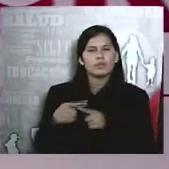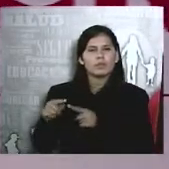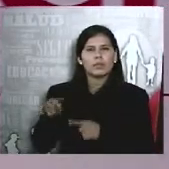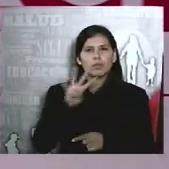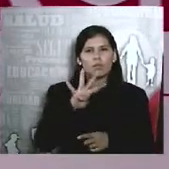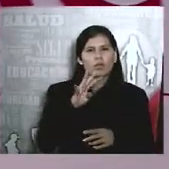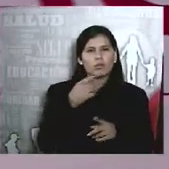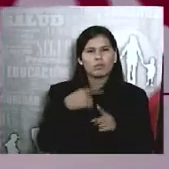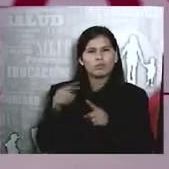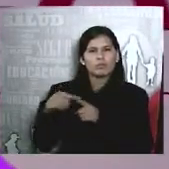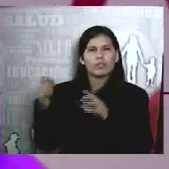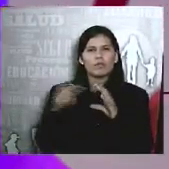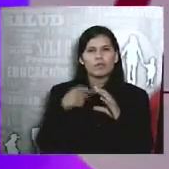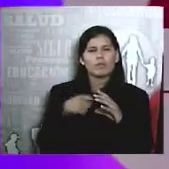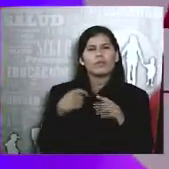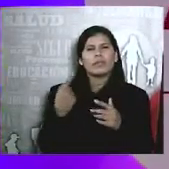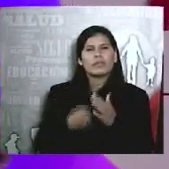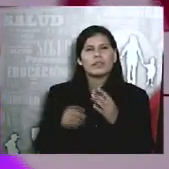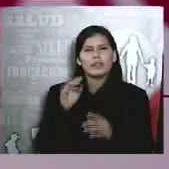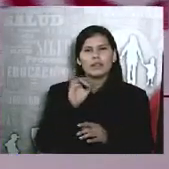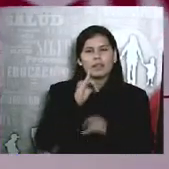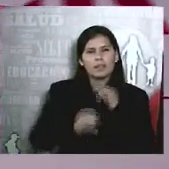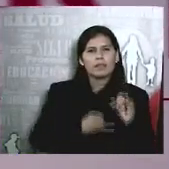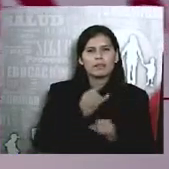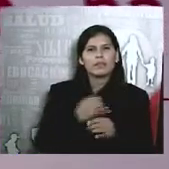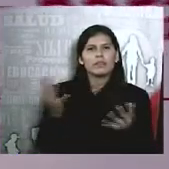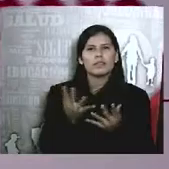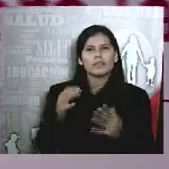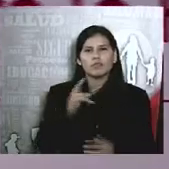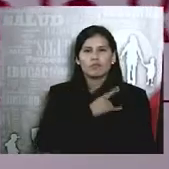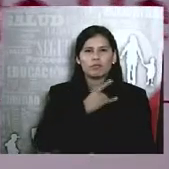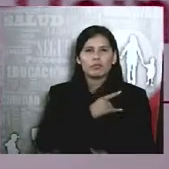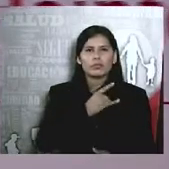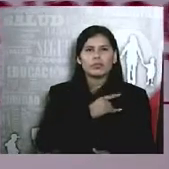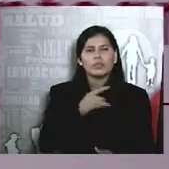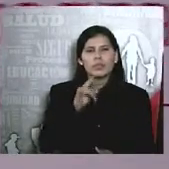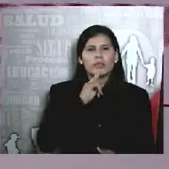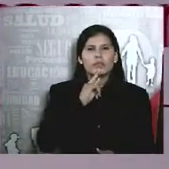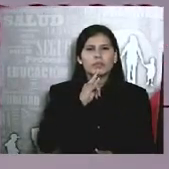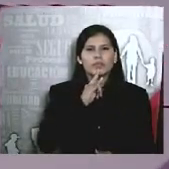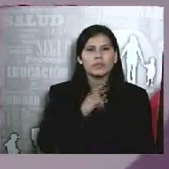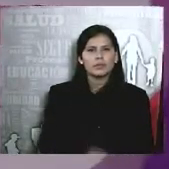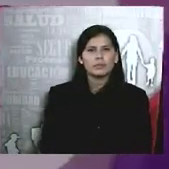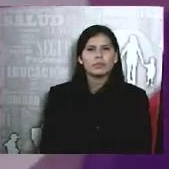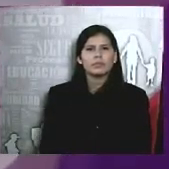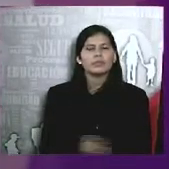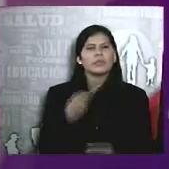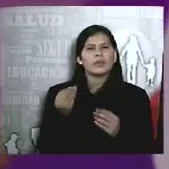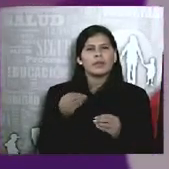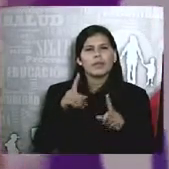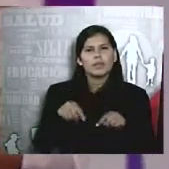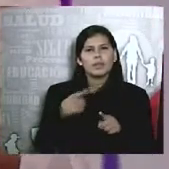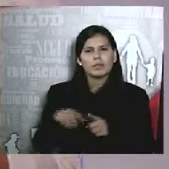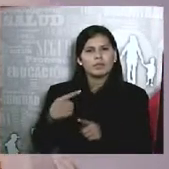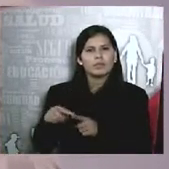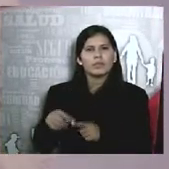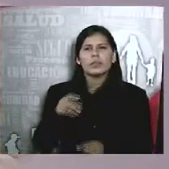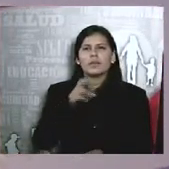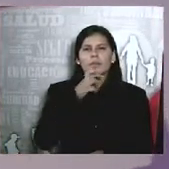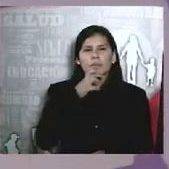nivel internacional, con las universidades de Harvard, MIT y Fletcher. Realizamos una audiencia con el